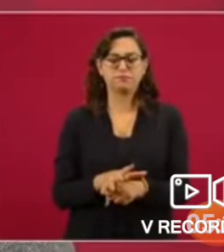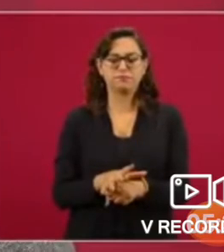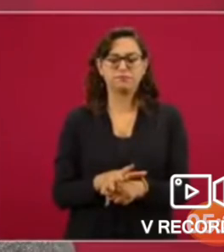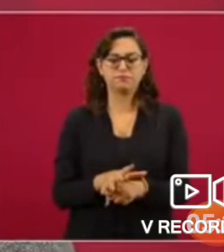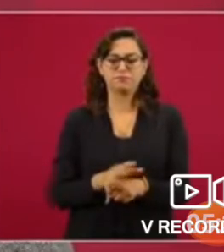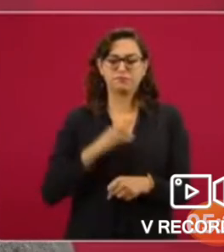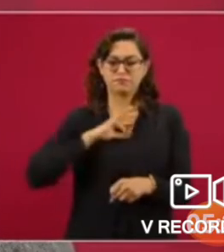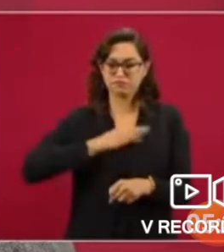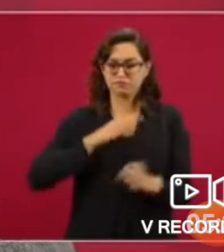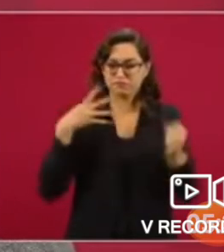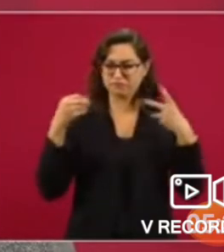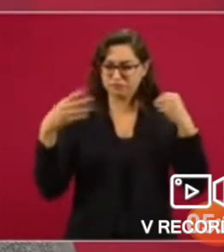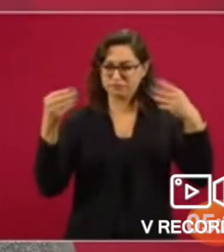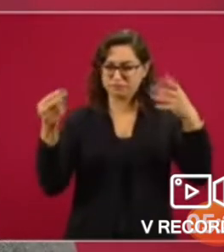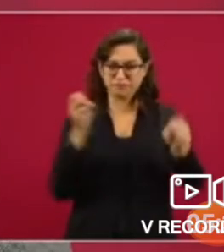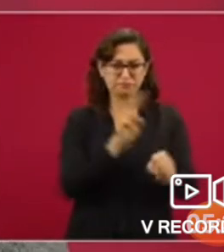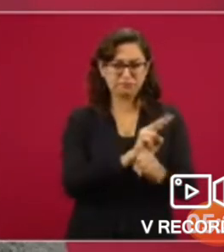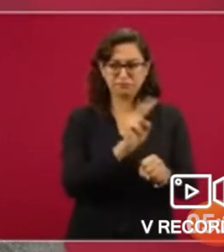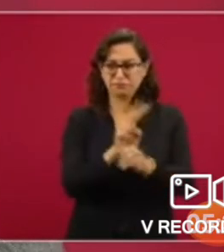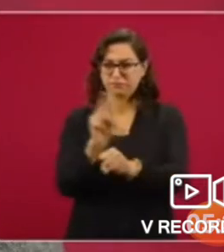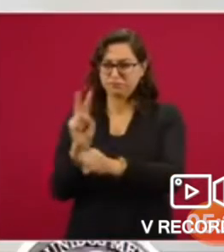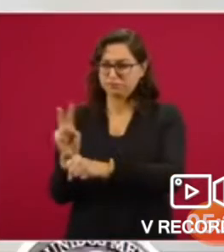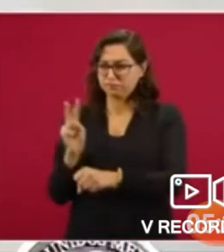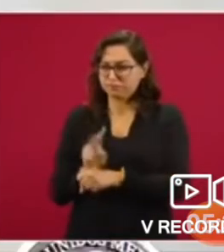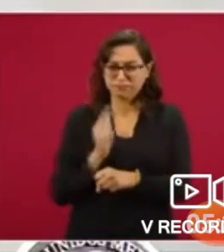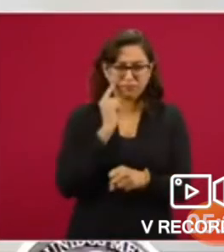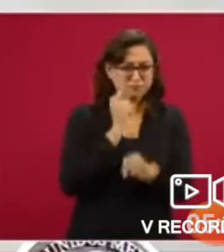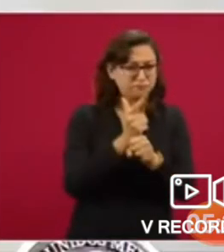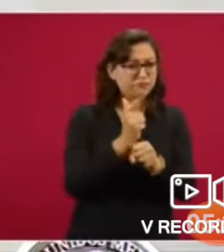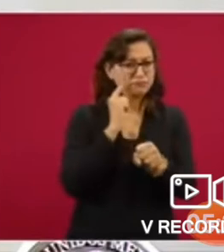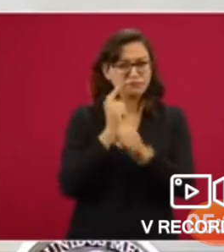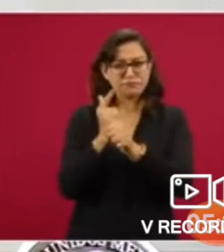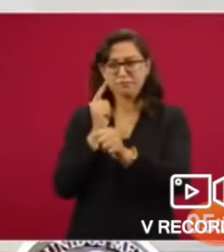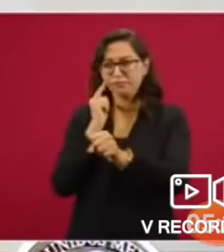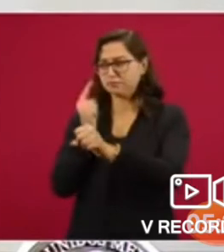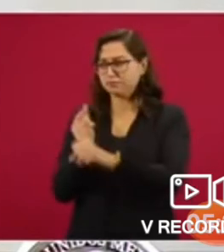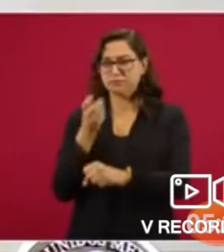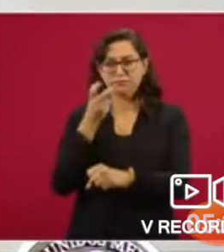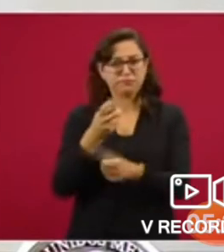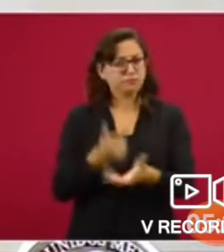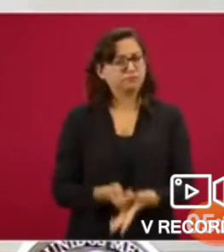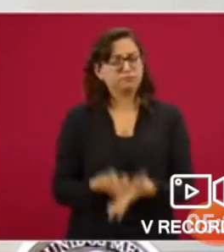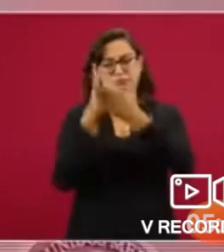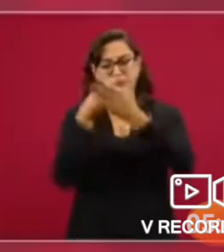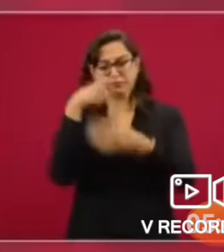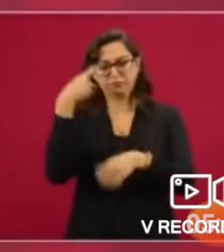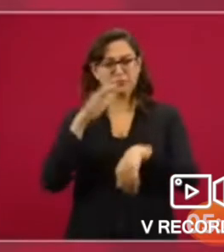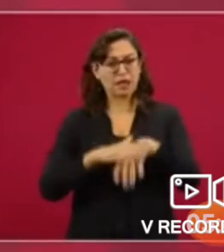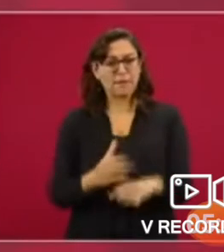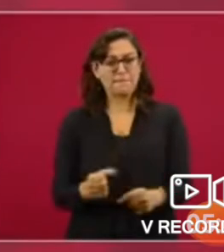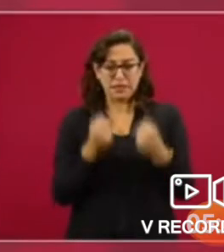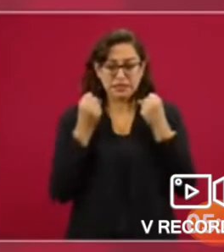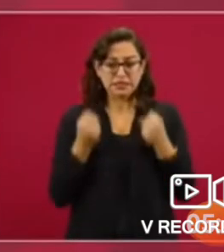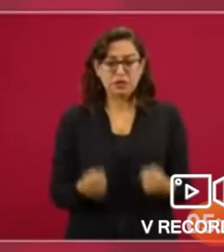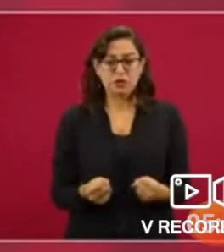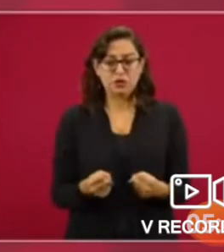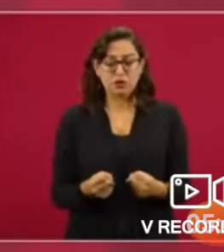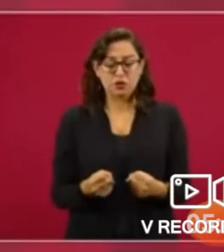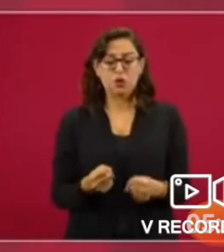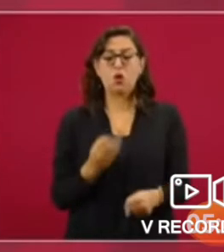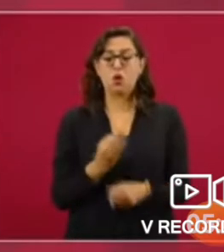el panorama diagnóstico, y el diagnóstico es lo que más nos ayuda a tener certeza en lo que hacemos.